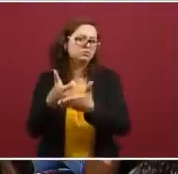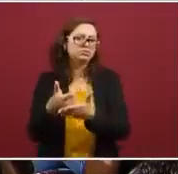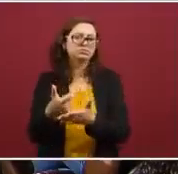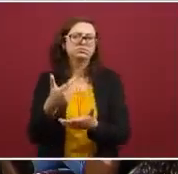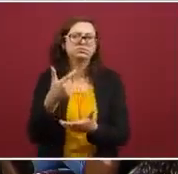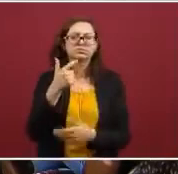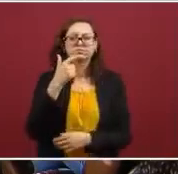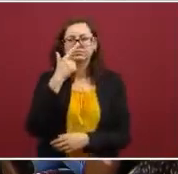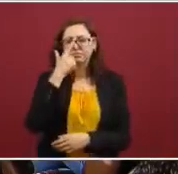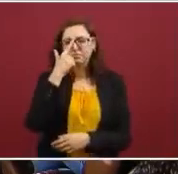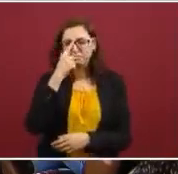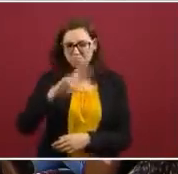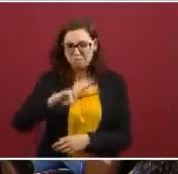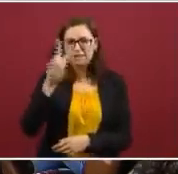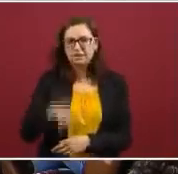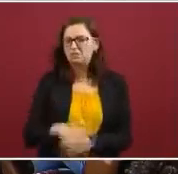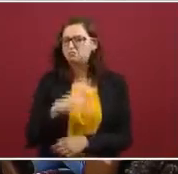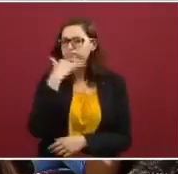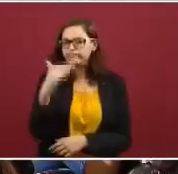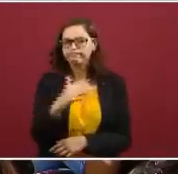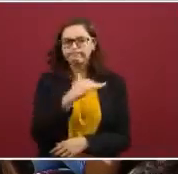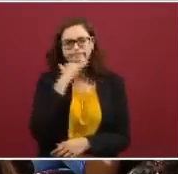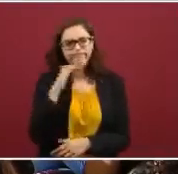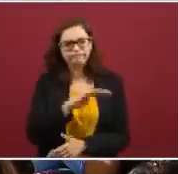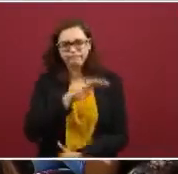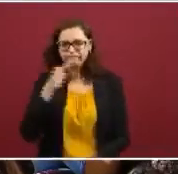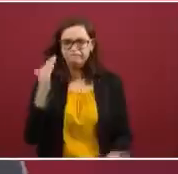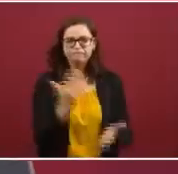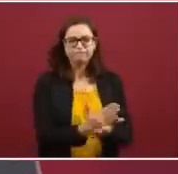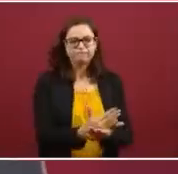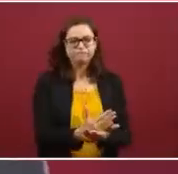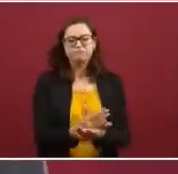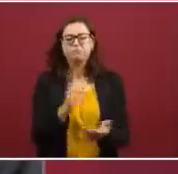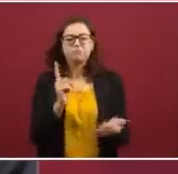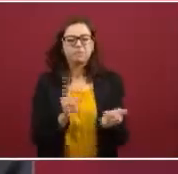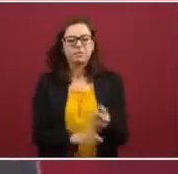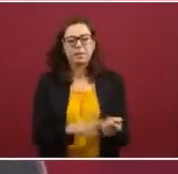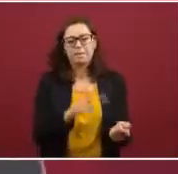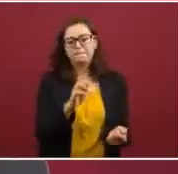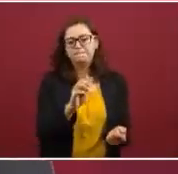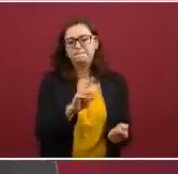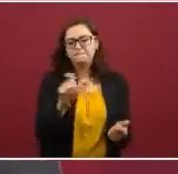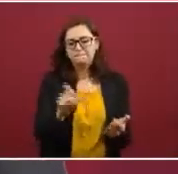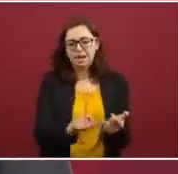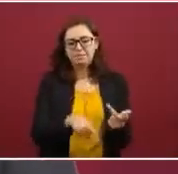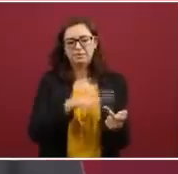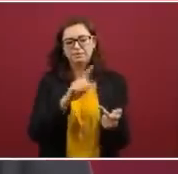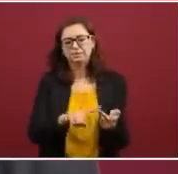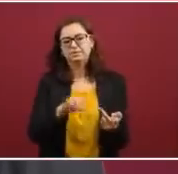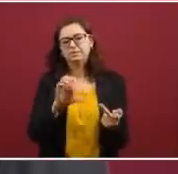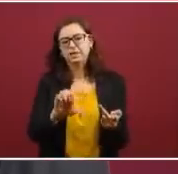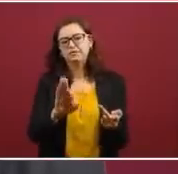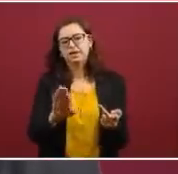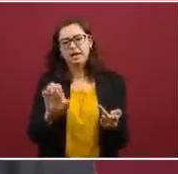Vamos a acabar con la corrupción en Pemex, en la Comisión Federal de